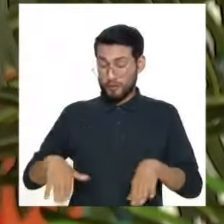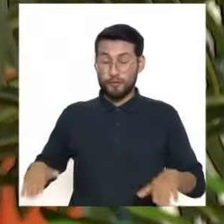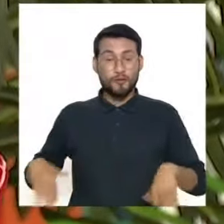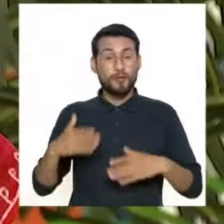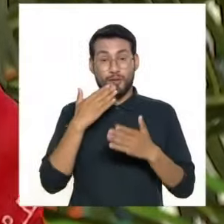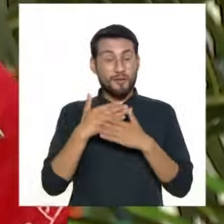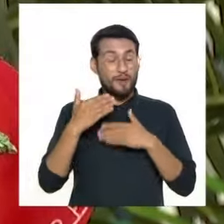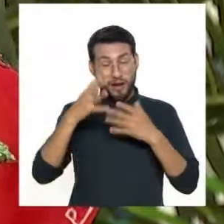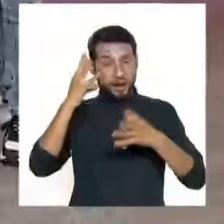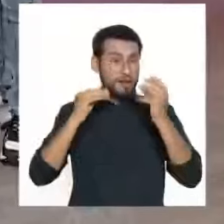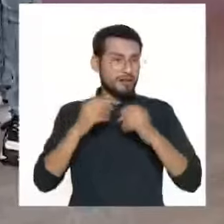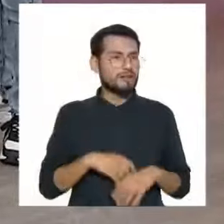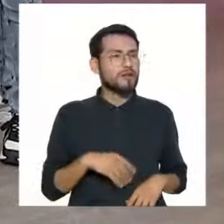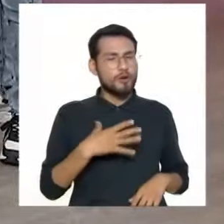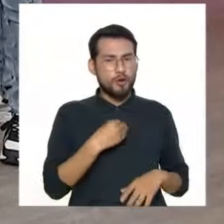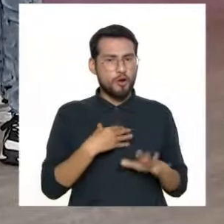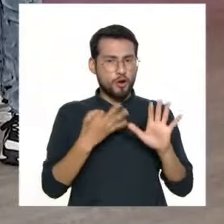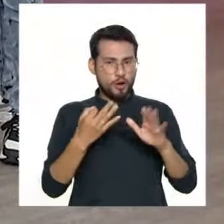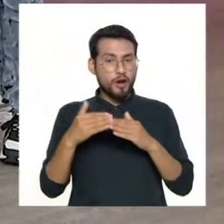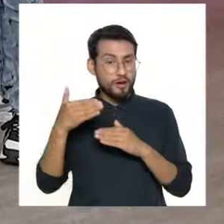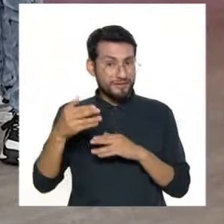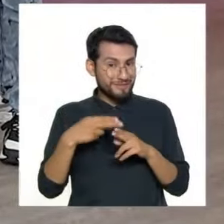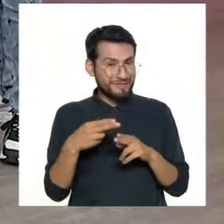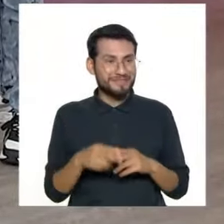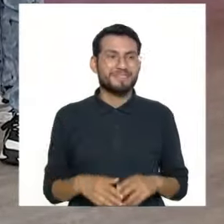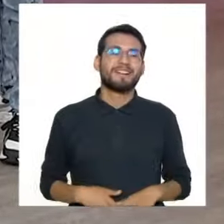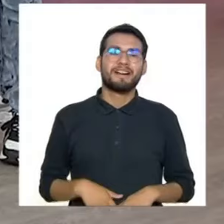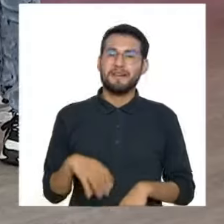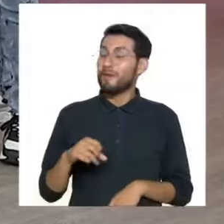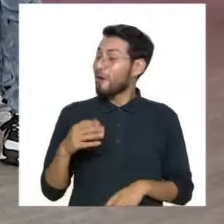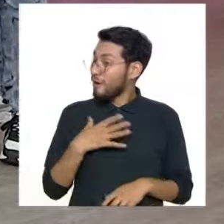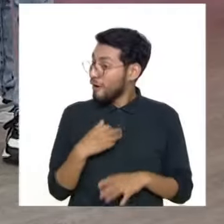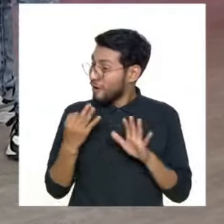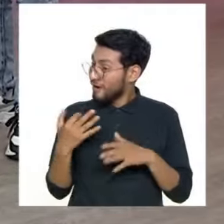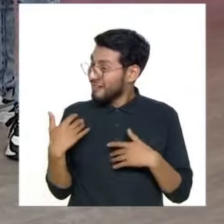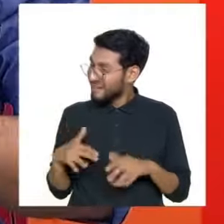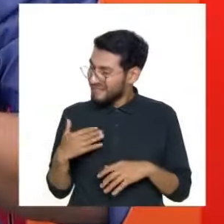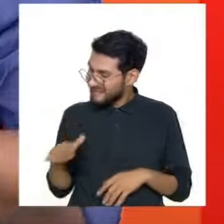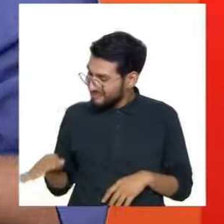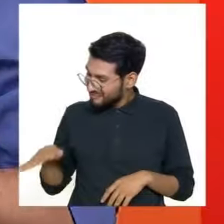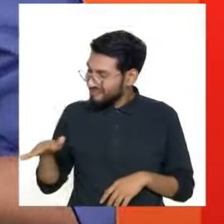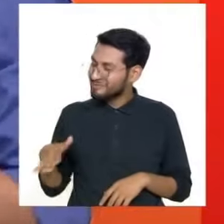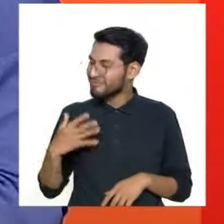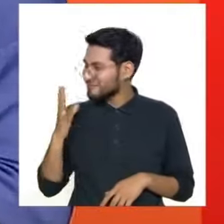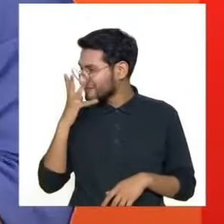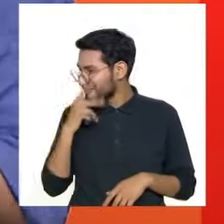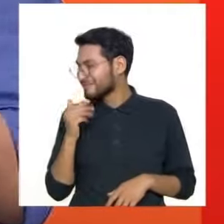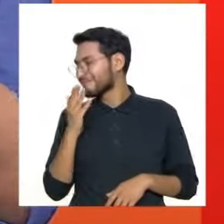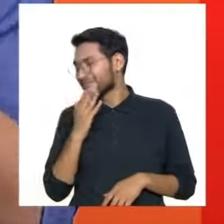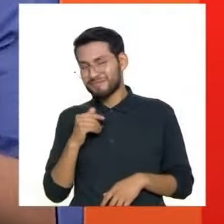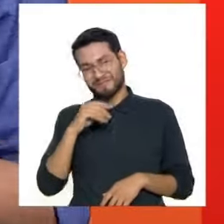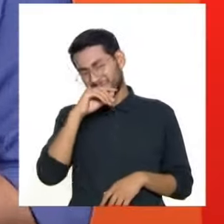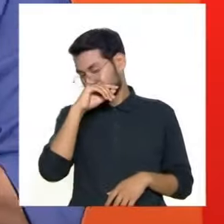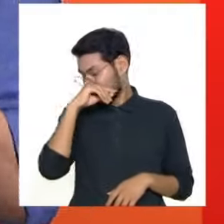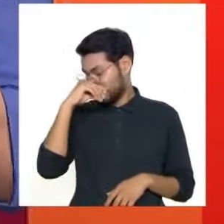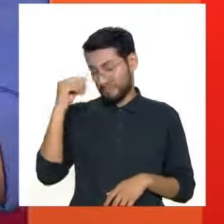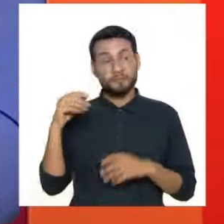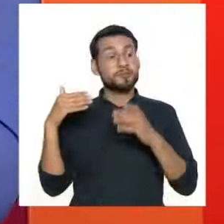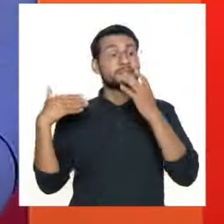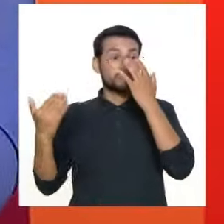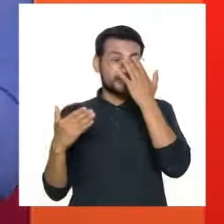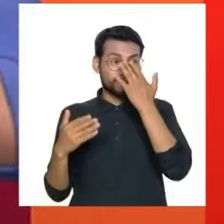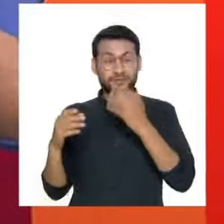un viaje va a cumplir ocho o años ocho añitos Todavía está en una edad hermosa diría yo es todavía ya